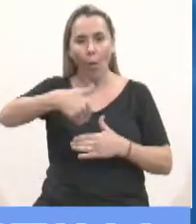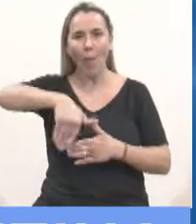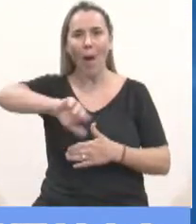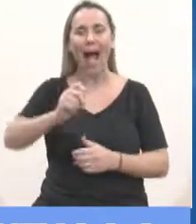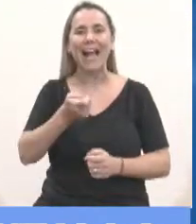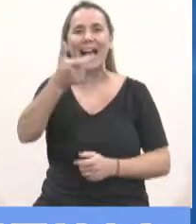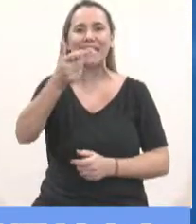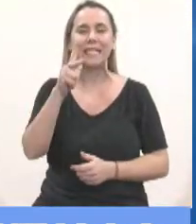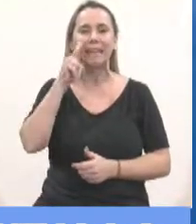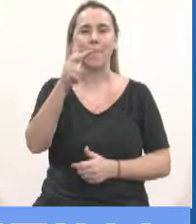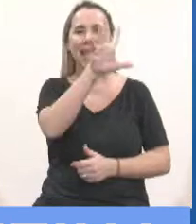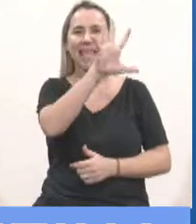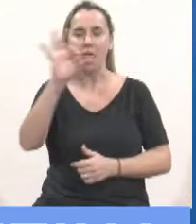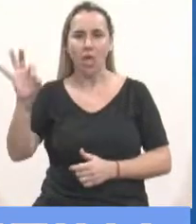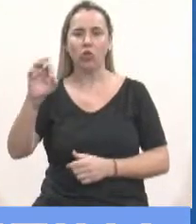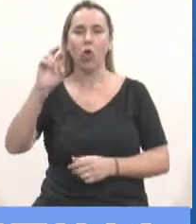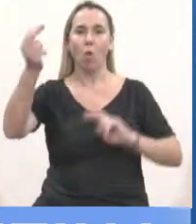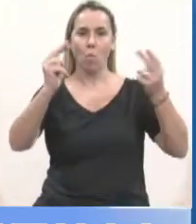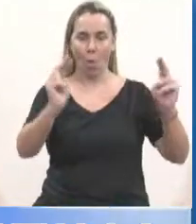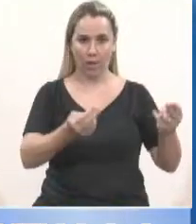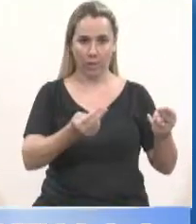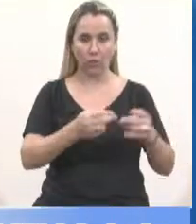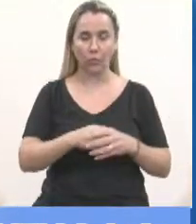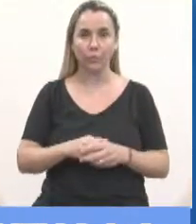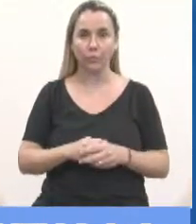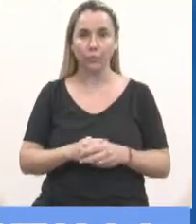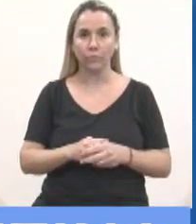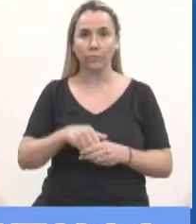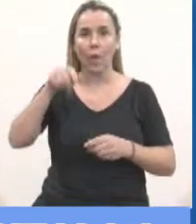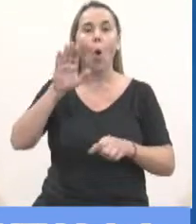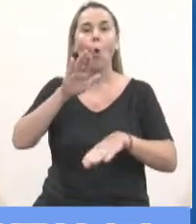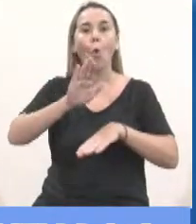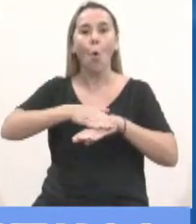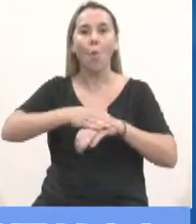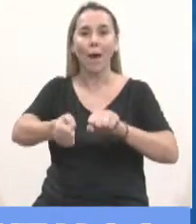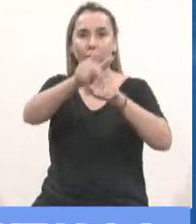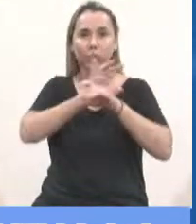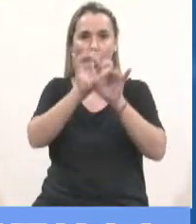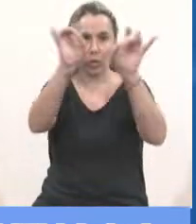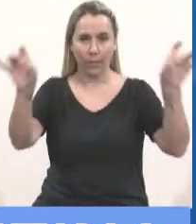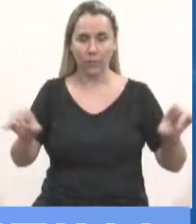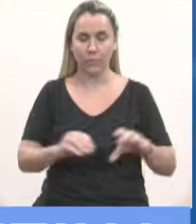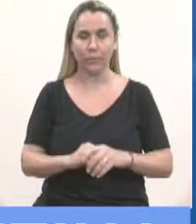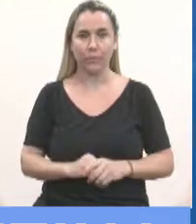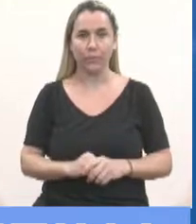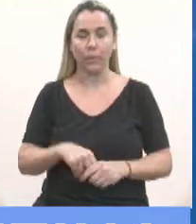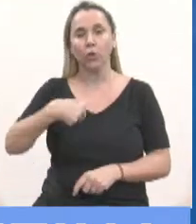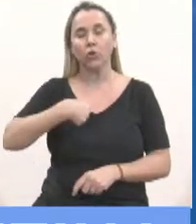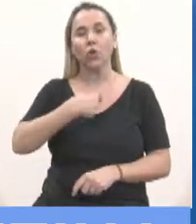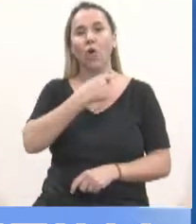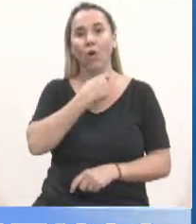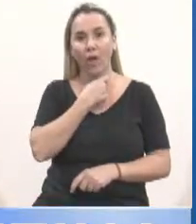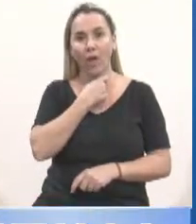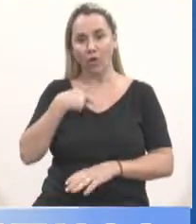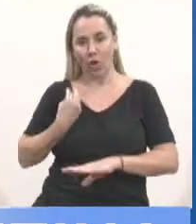casi 3.500 decesos en la pandemia. Así que yo quiero, en